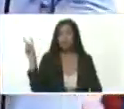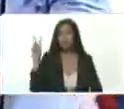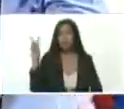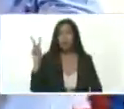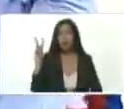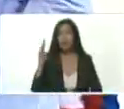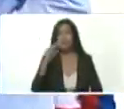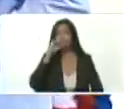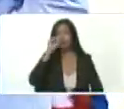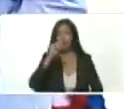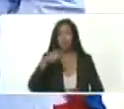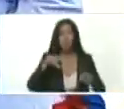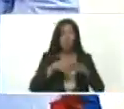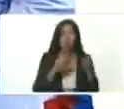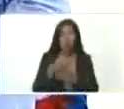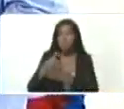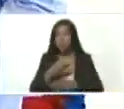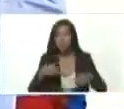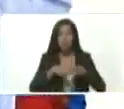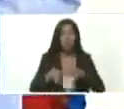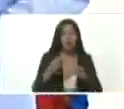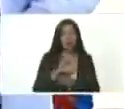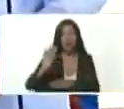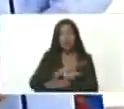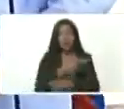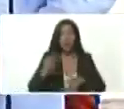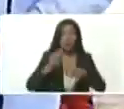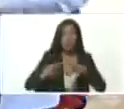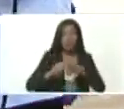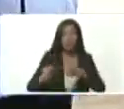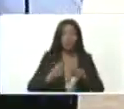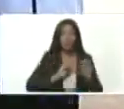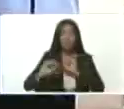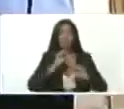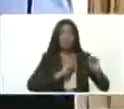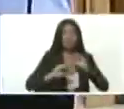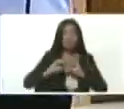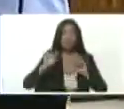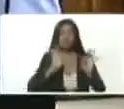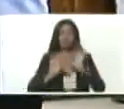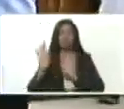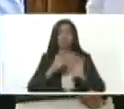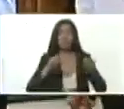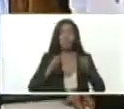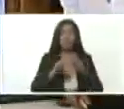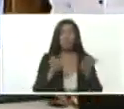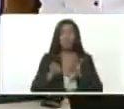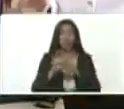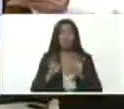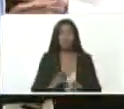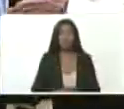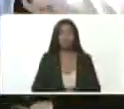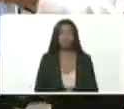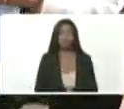Venezuela, Nicolás Maduro, compartiendo con el coro infantil del movimiento teatral César Rengifo.